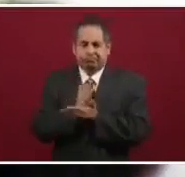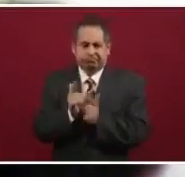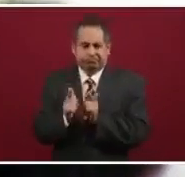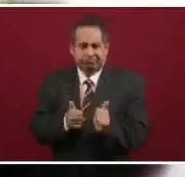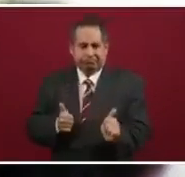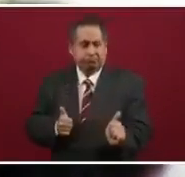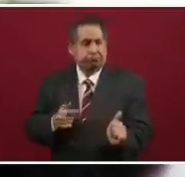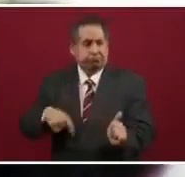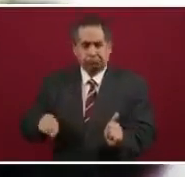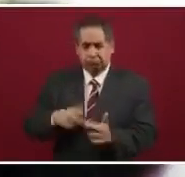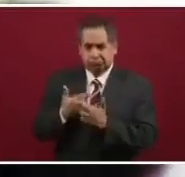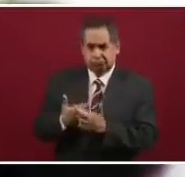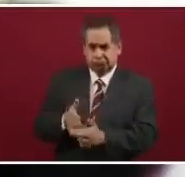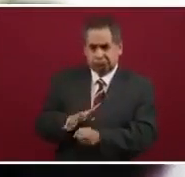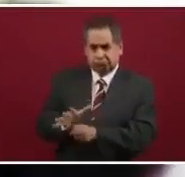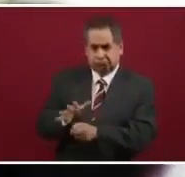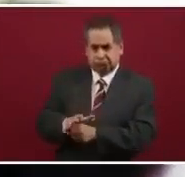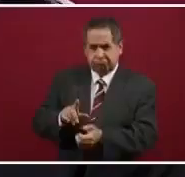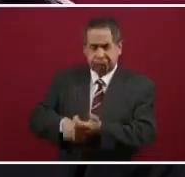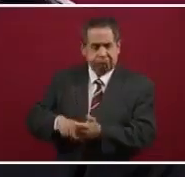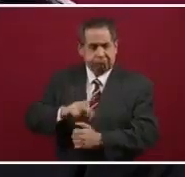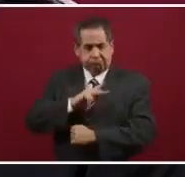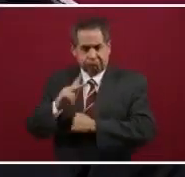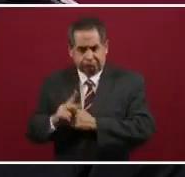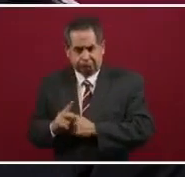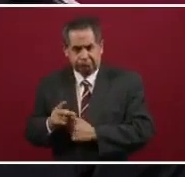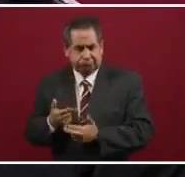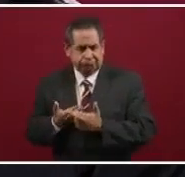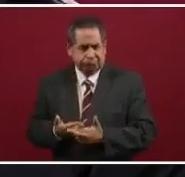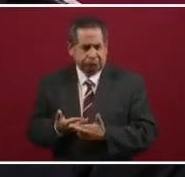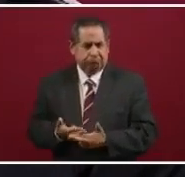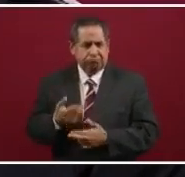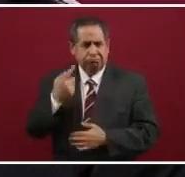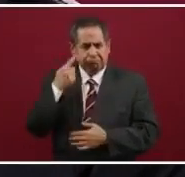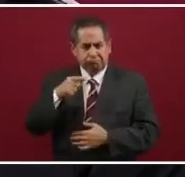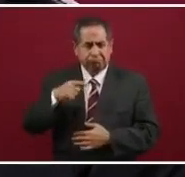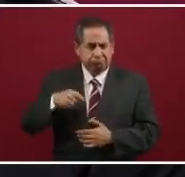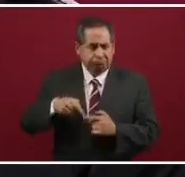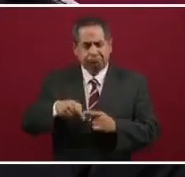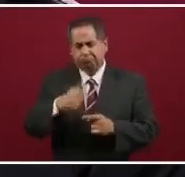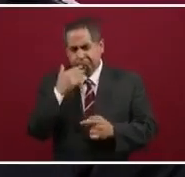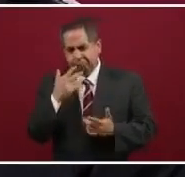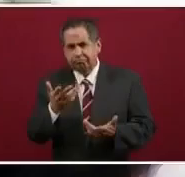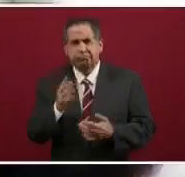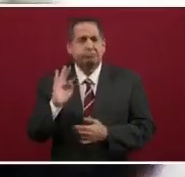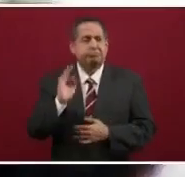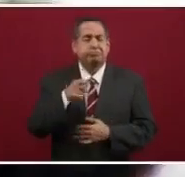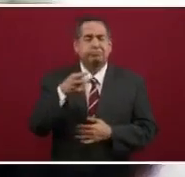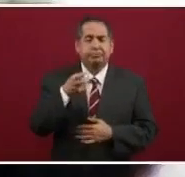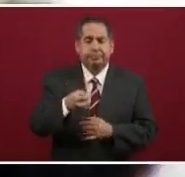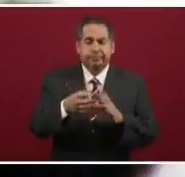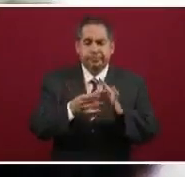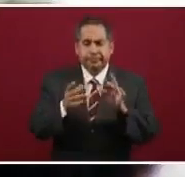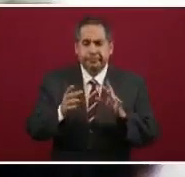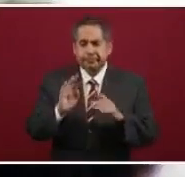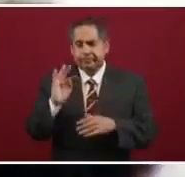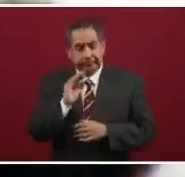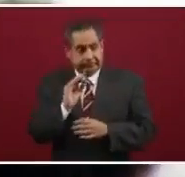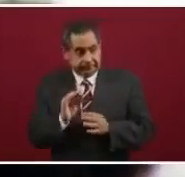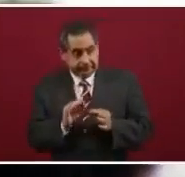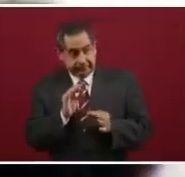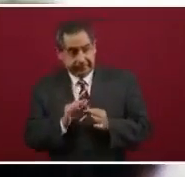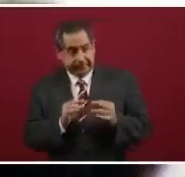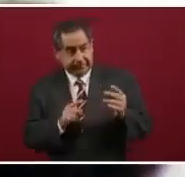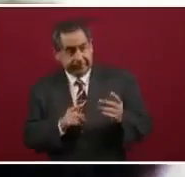las finanzas del país que puedan hacer frente, y si esa situación de llegarse a